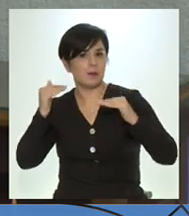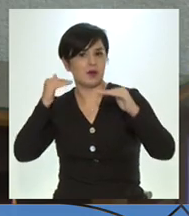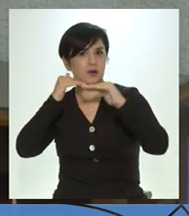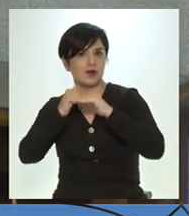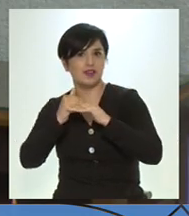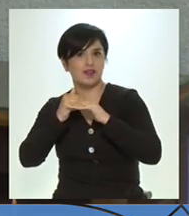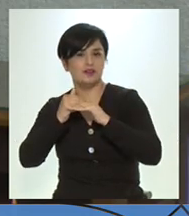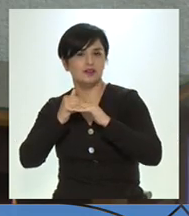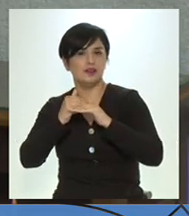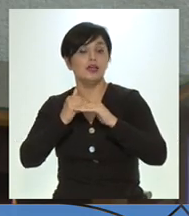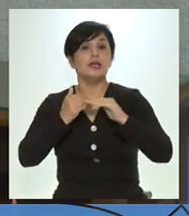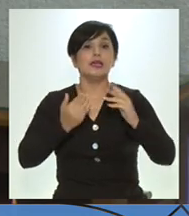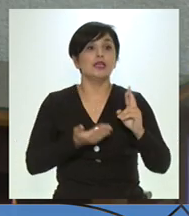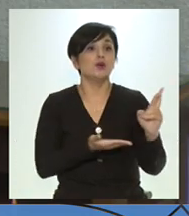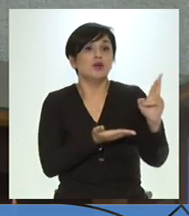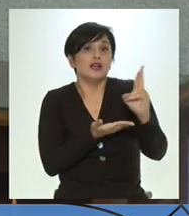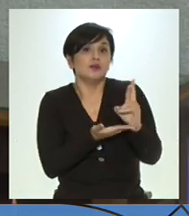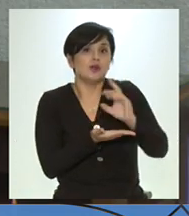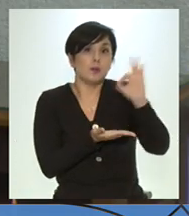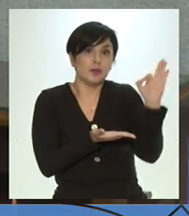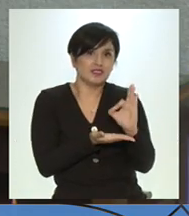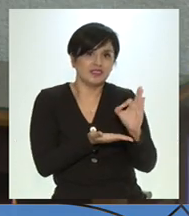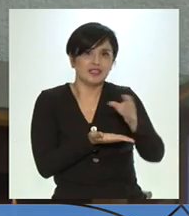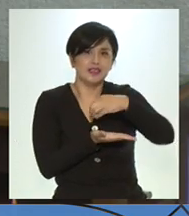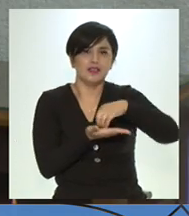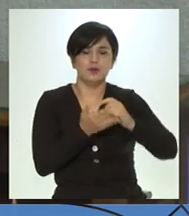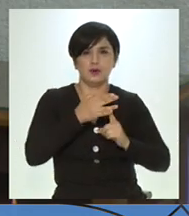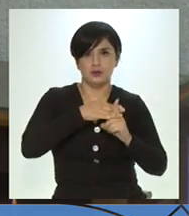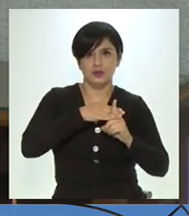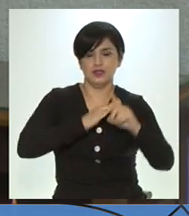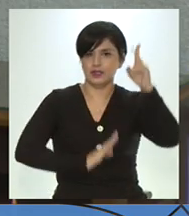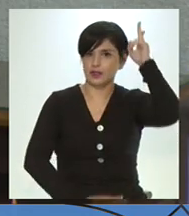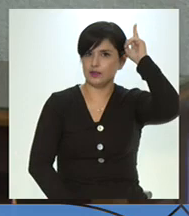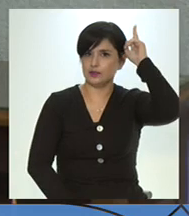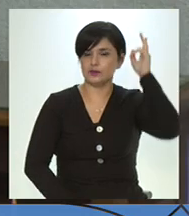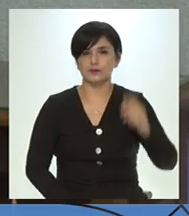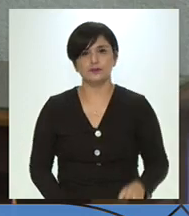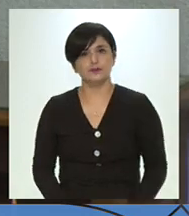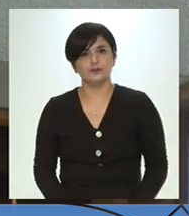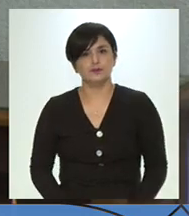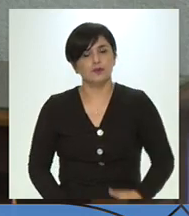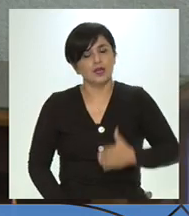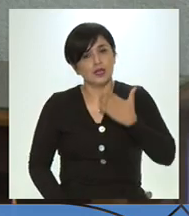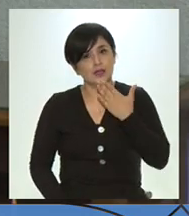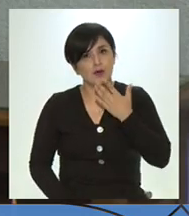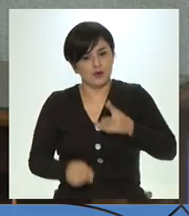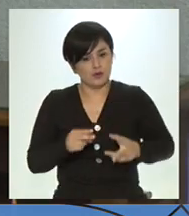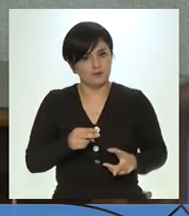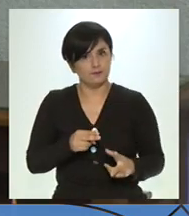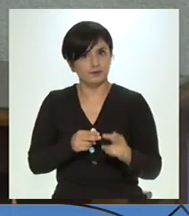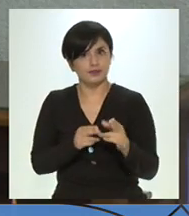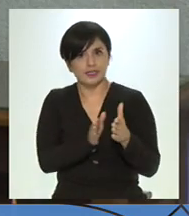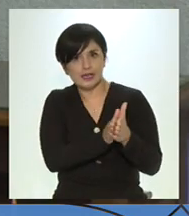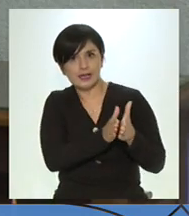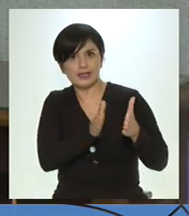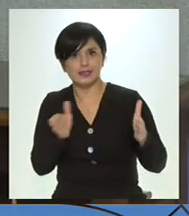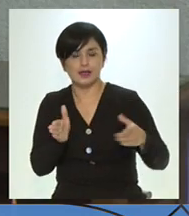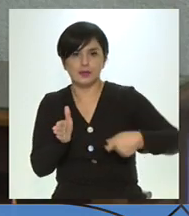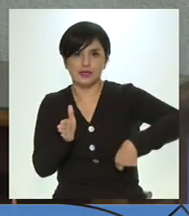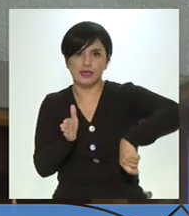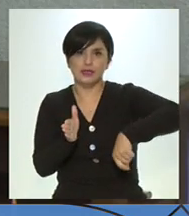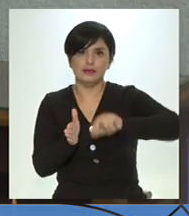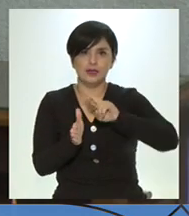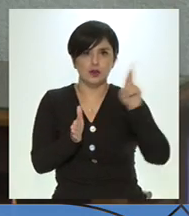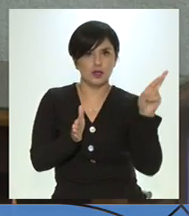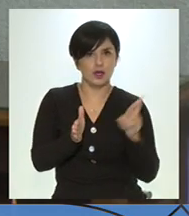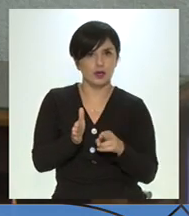por una representación proporcionada de pueblos originarios también se inaugura la etapa en que el senado de la republica